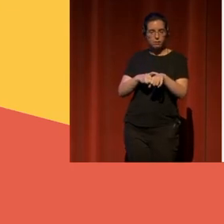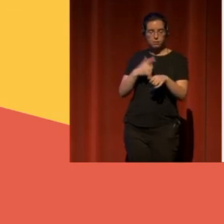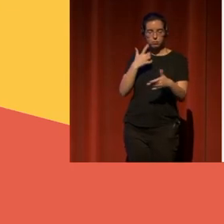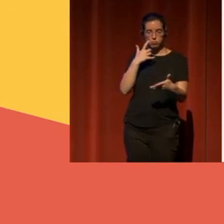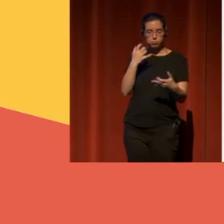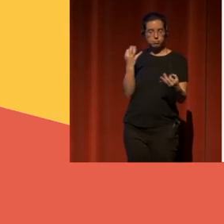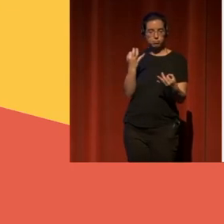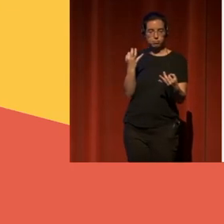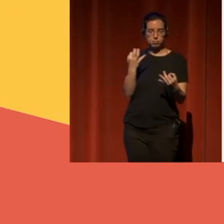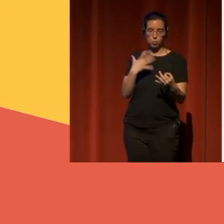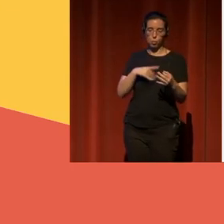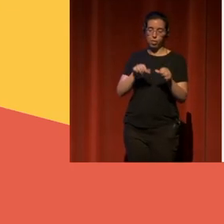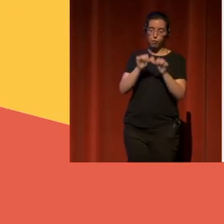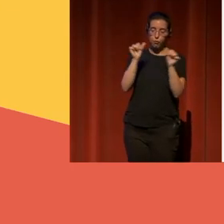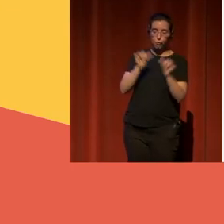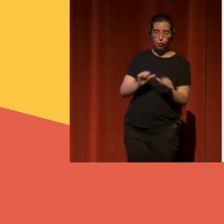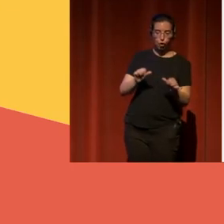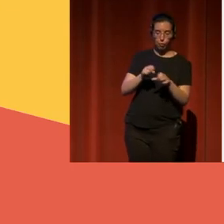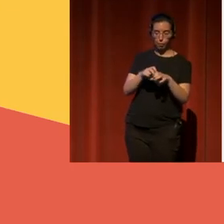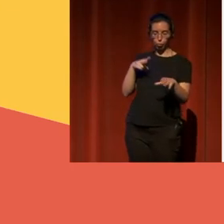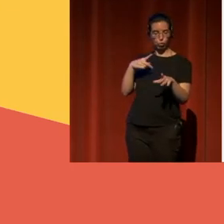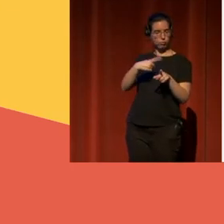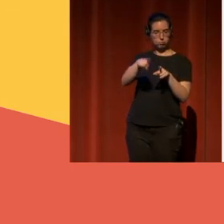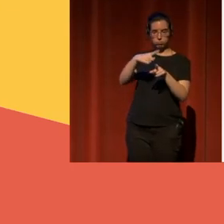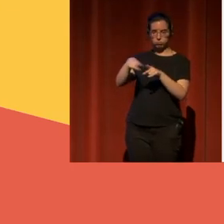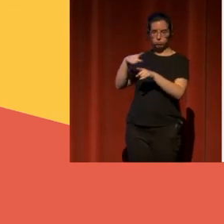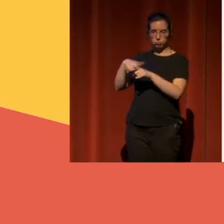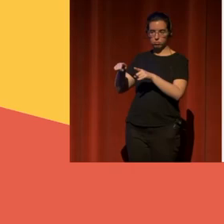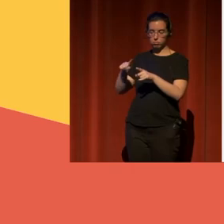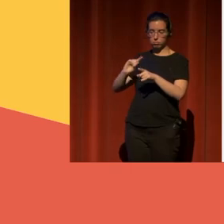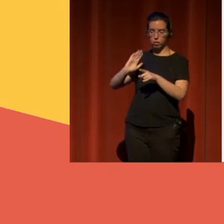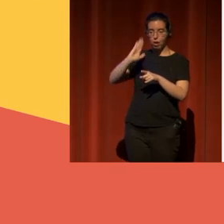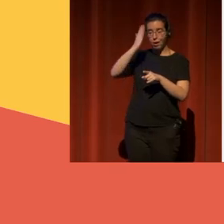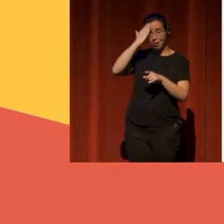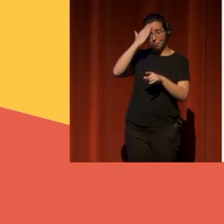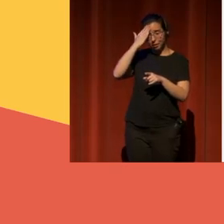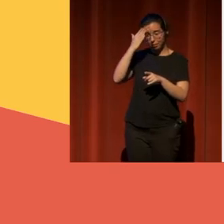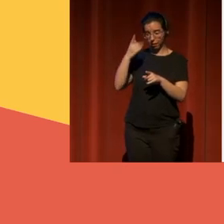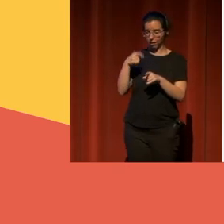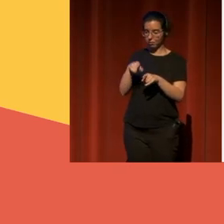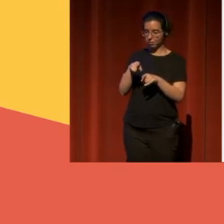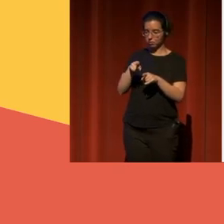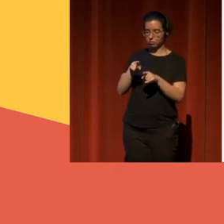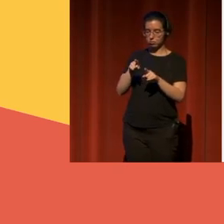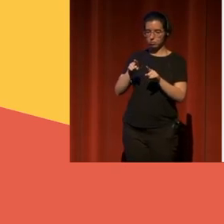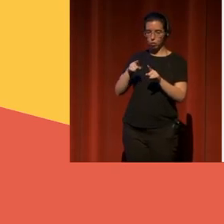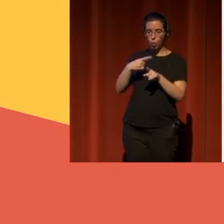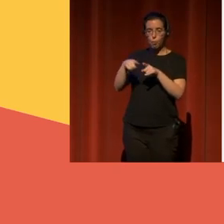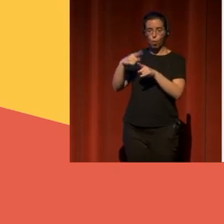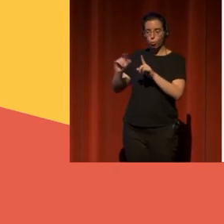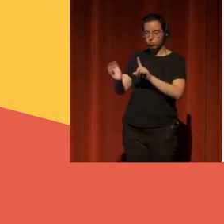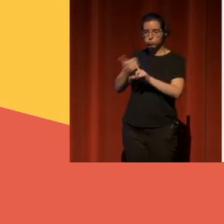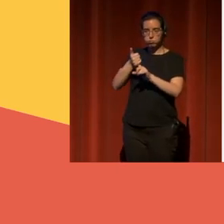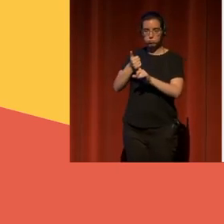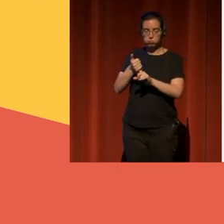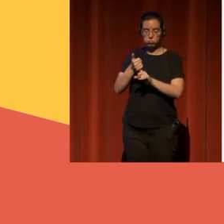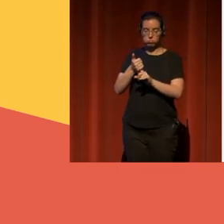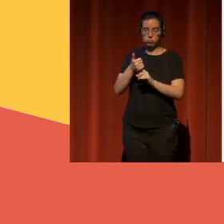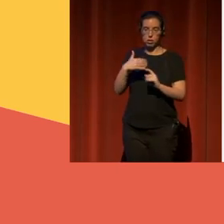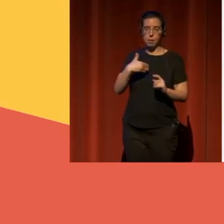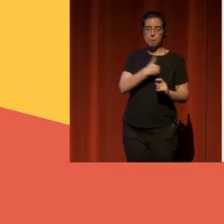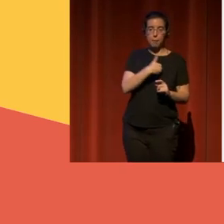adoptar diferentes formatos y enfoques. Con frecuencia prima el proceso sobre el producto conseguido y el papel de la biblioteca no es